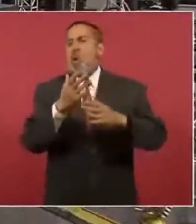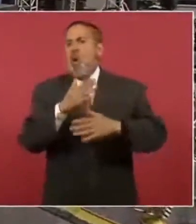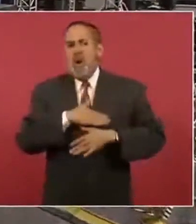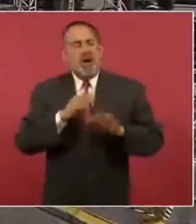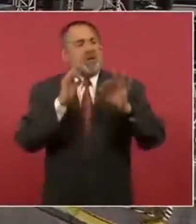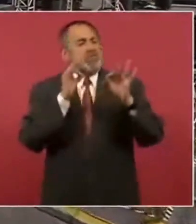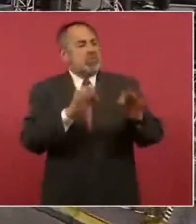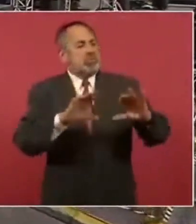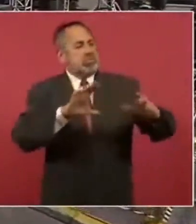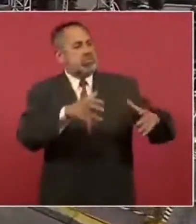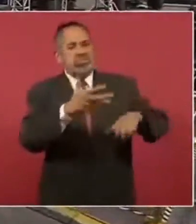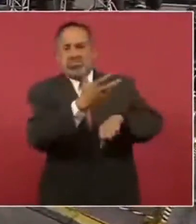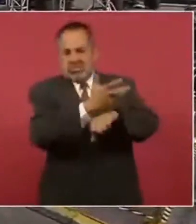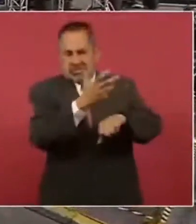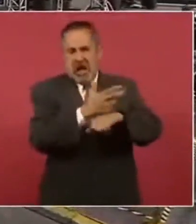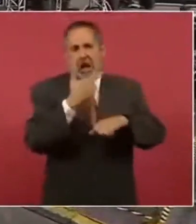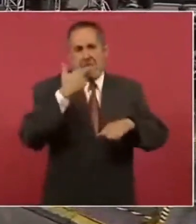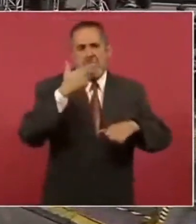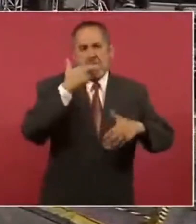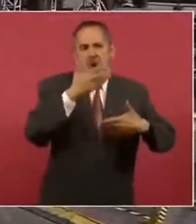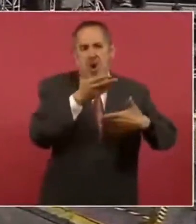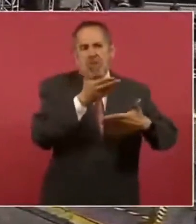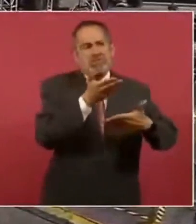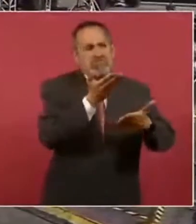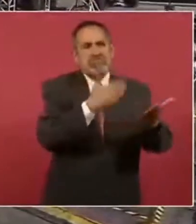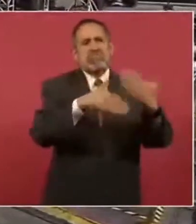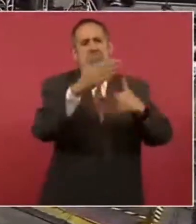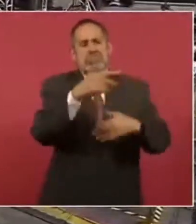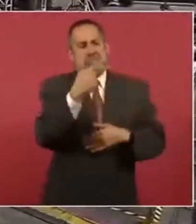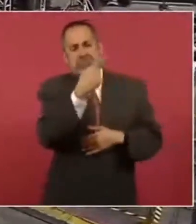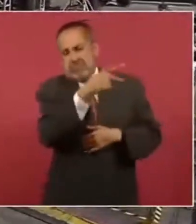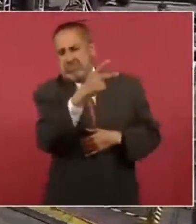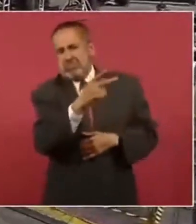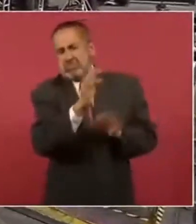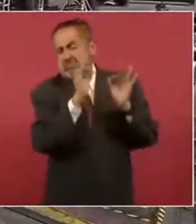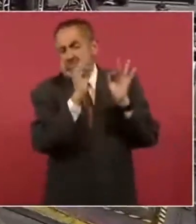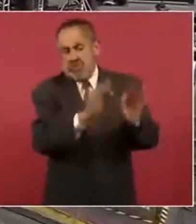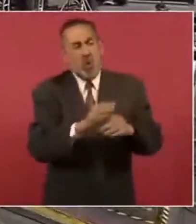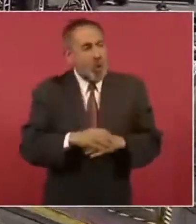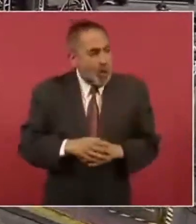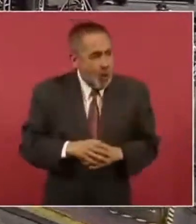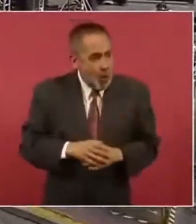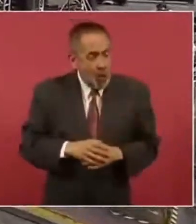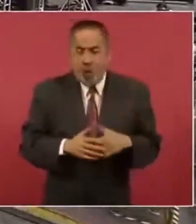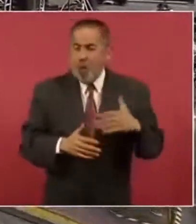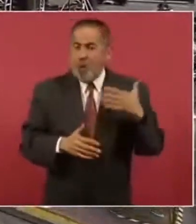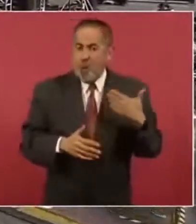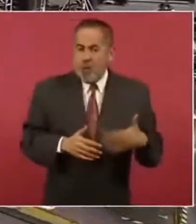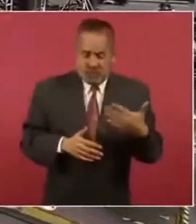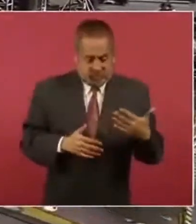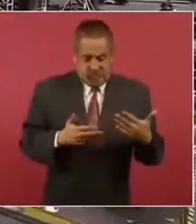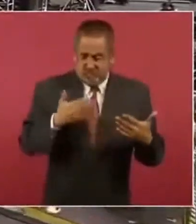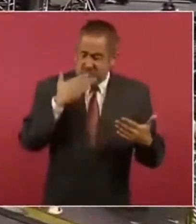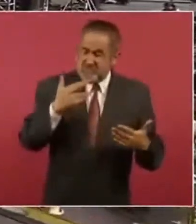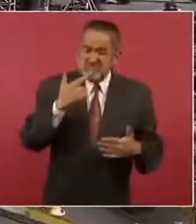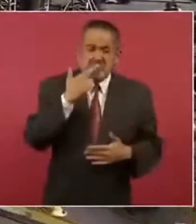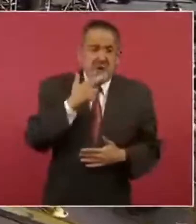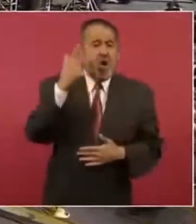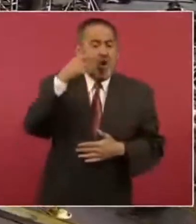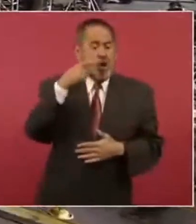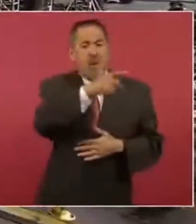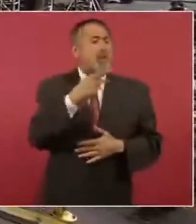la esperanza a su pueblo, lo cual lo convirtió en uno de los más